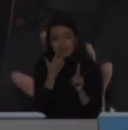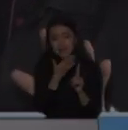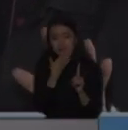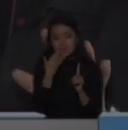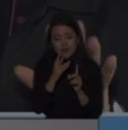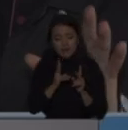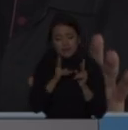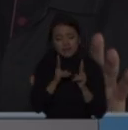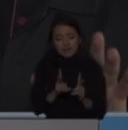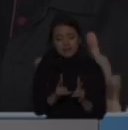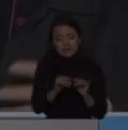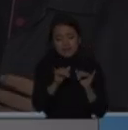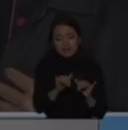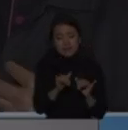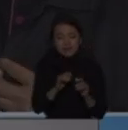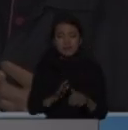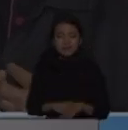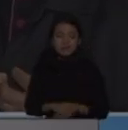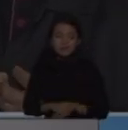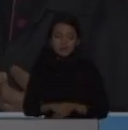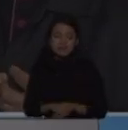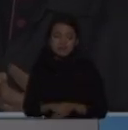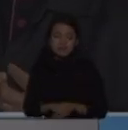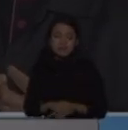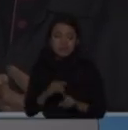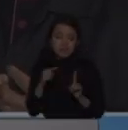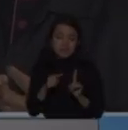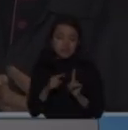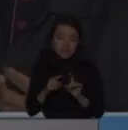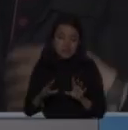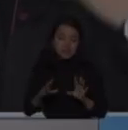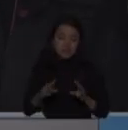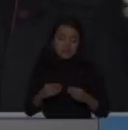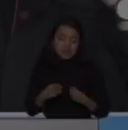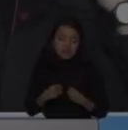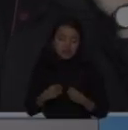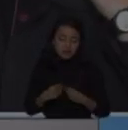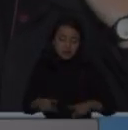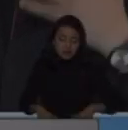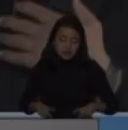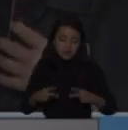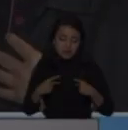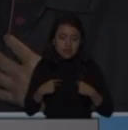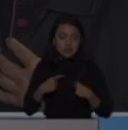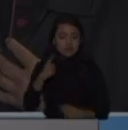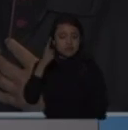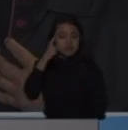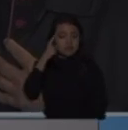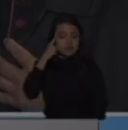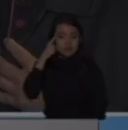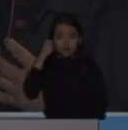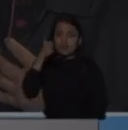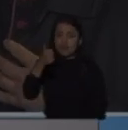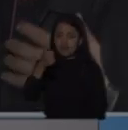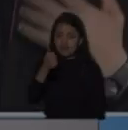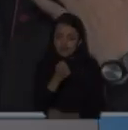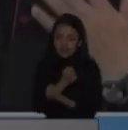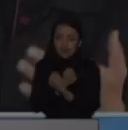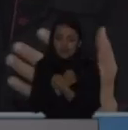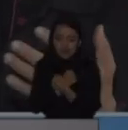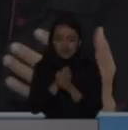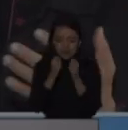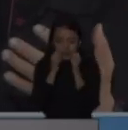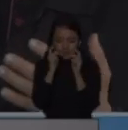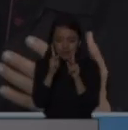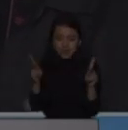un poco quieto, y él está asumiendo esa etapa de su vida, con mucha lucidez mental, con mucho amor por la humanidad,